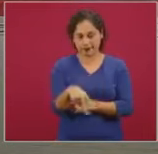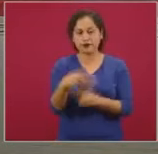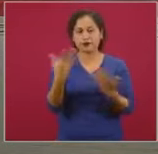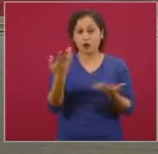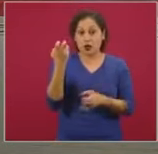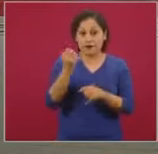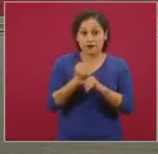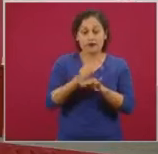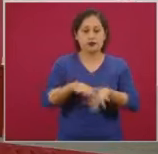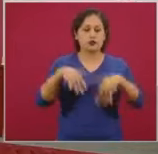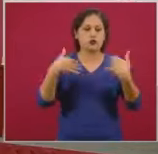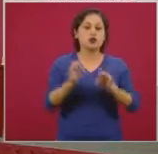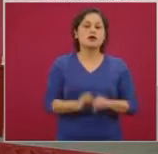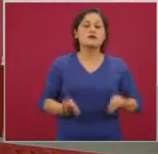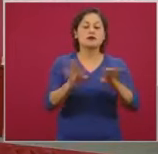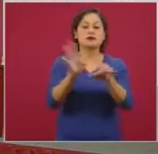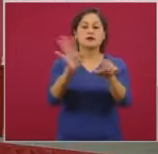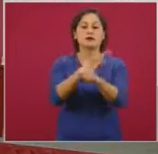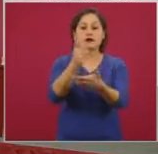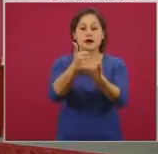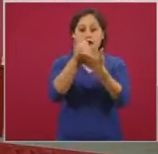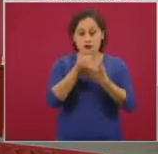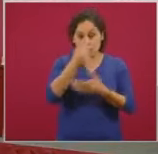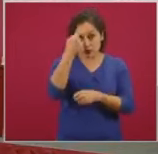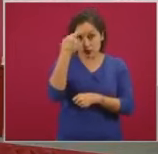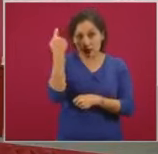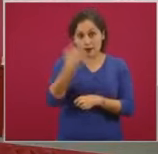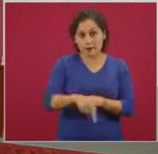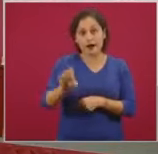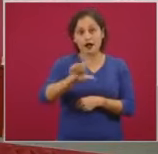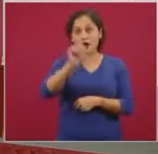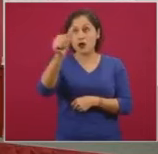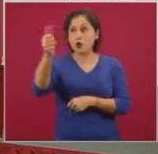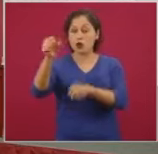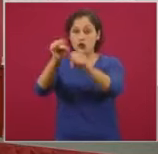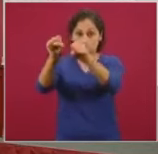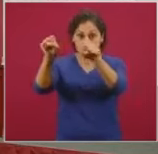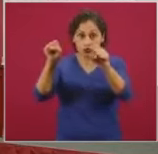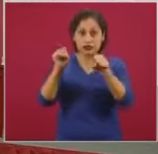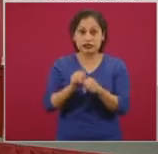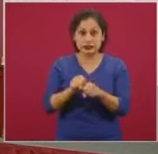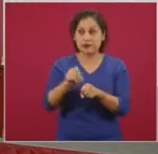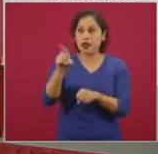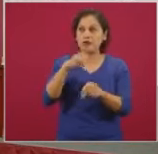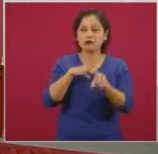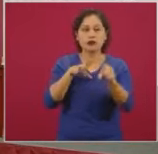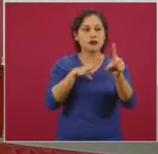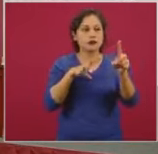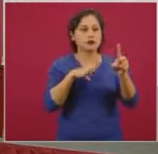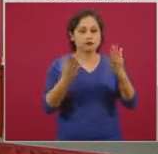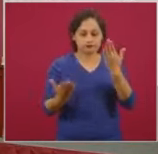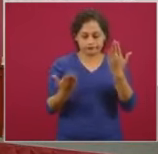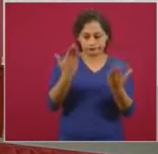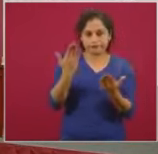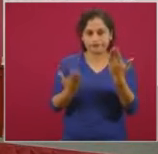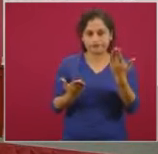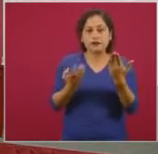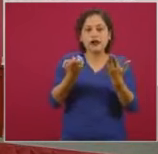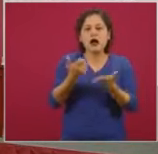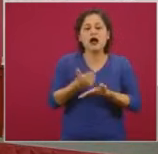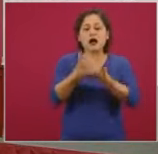porque entonces nos permite contrastar con todos los demás sistemas que en su momento se tienen para poder evidenciar de